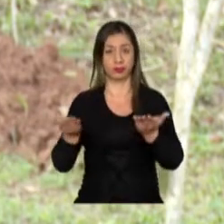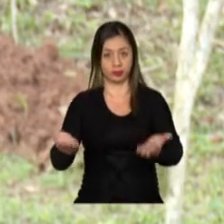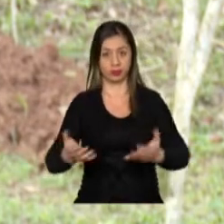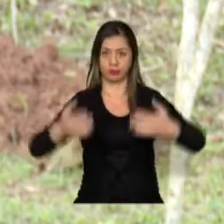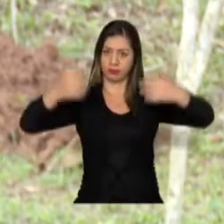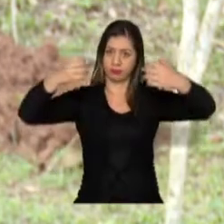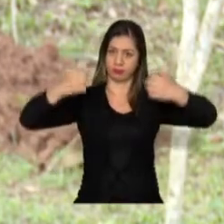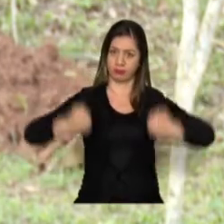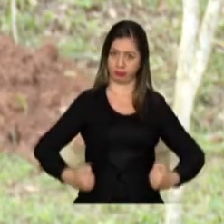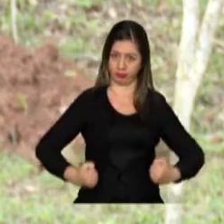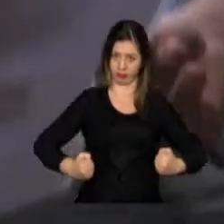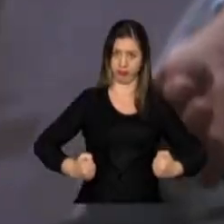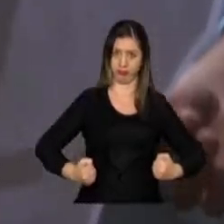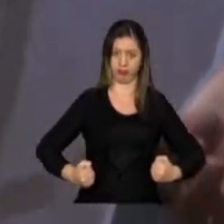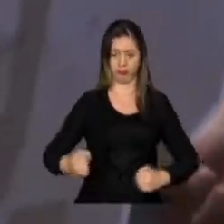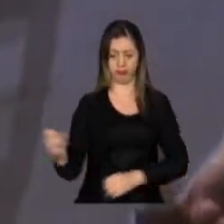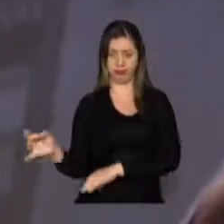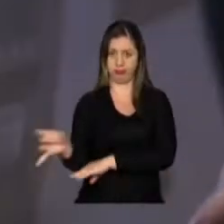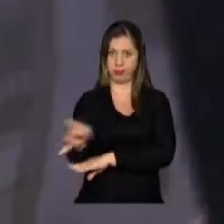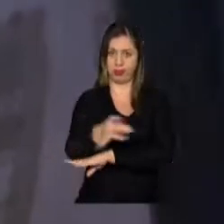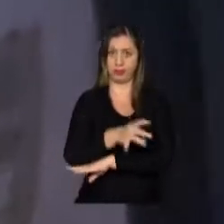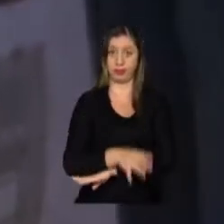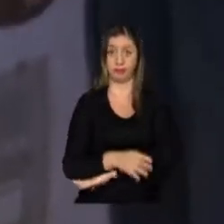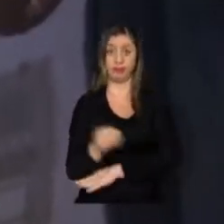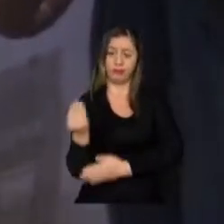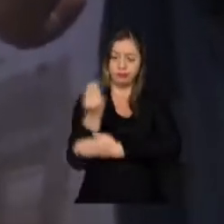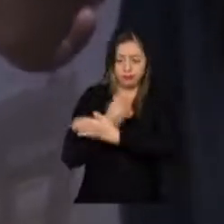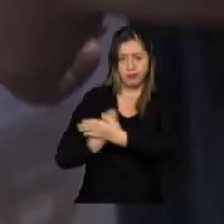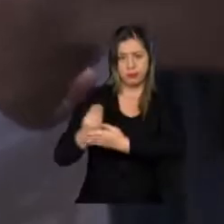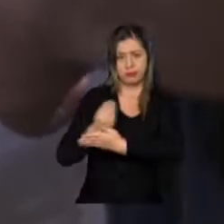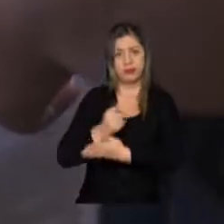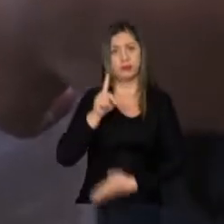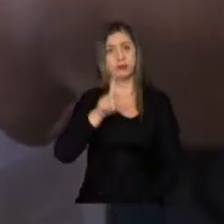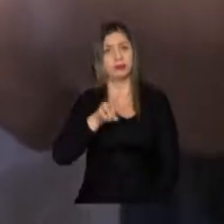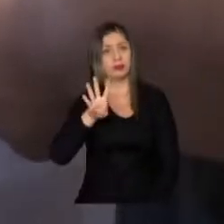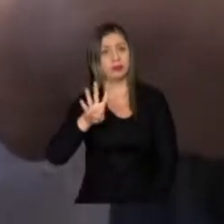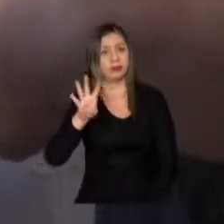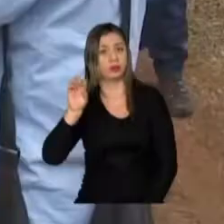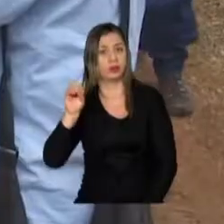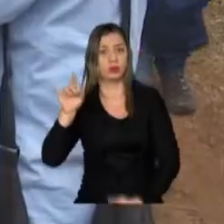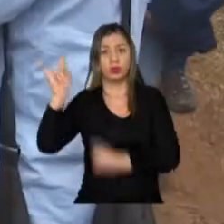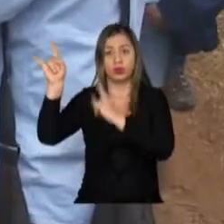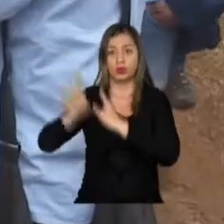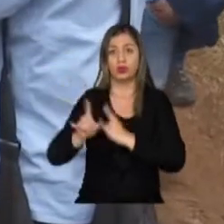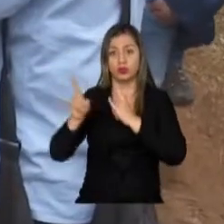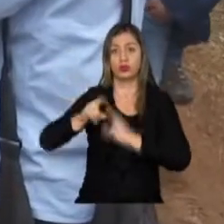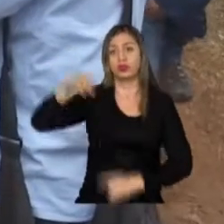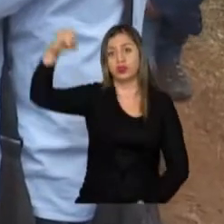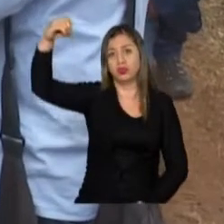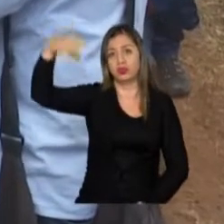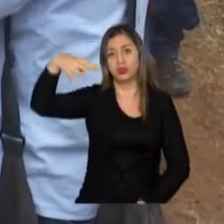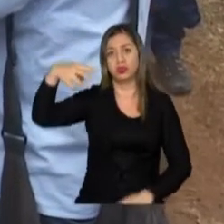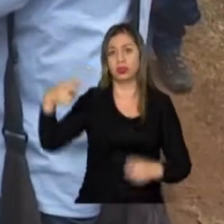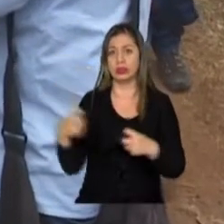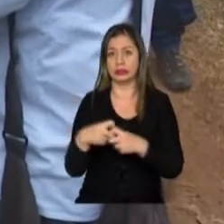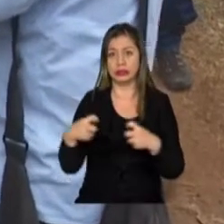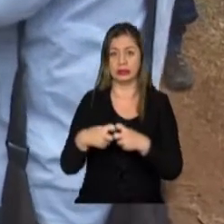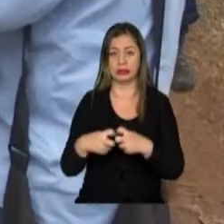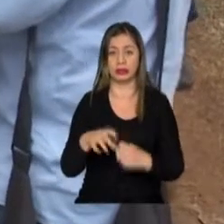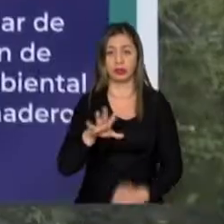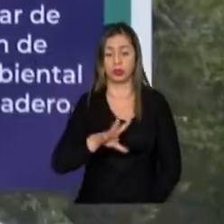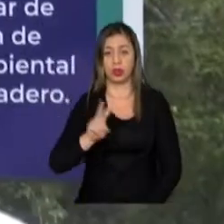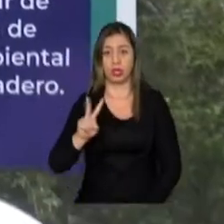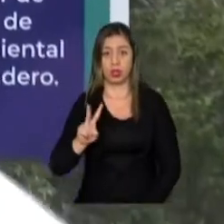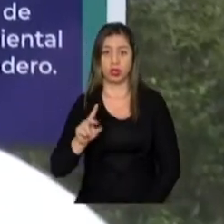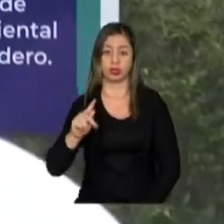la sede de las sedes. Los diseños incluyen 140 paneles solares de 52,5 kilovatios por